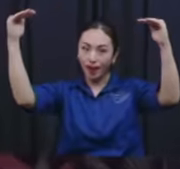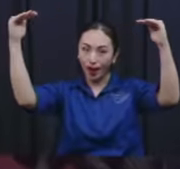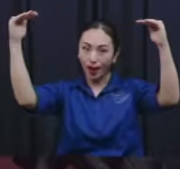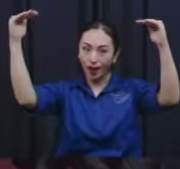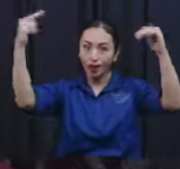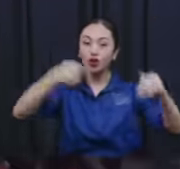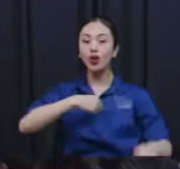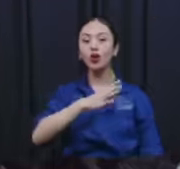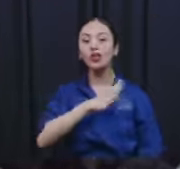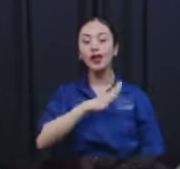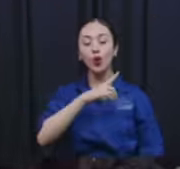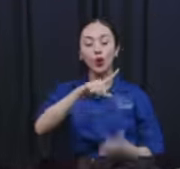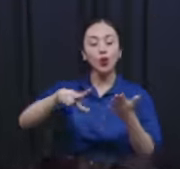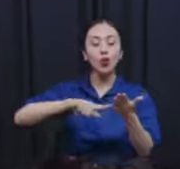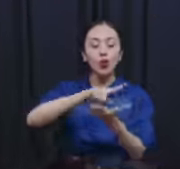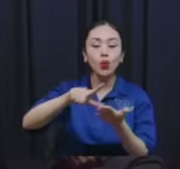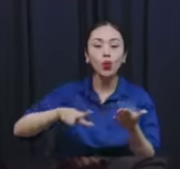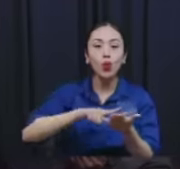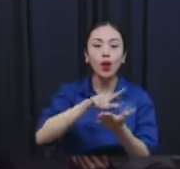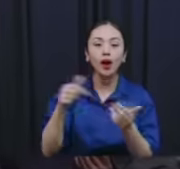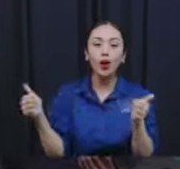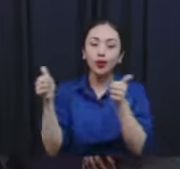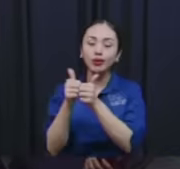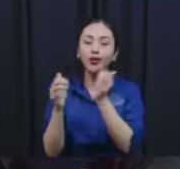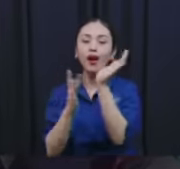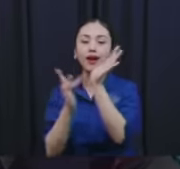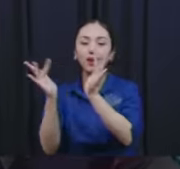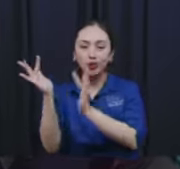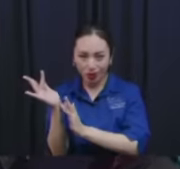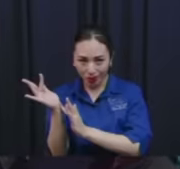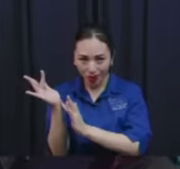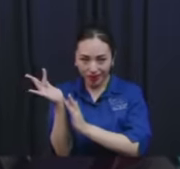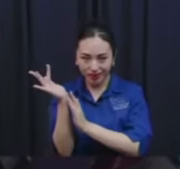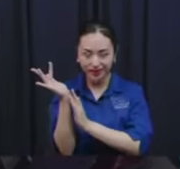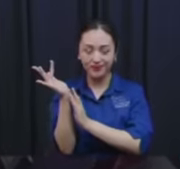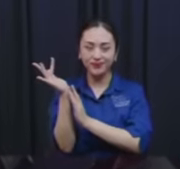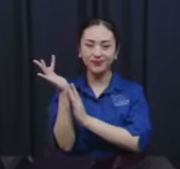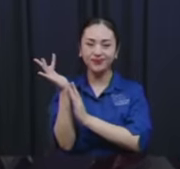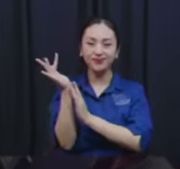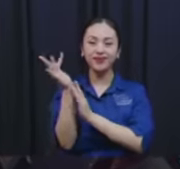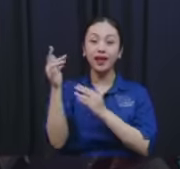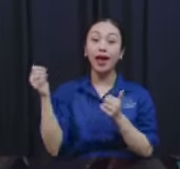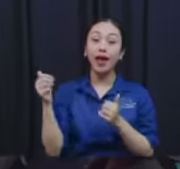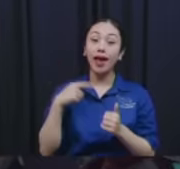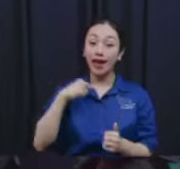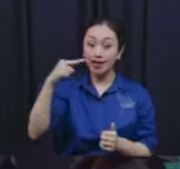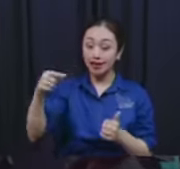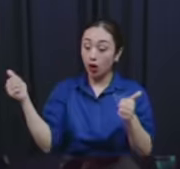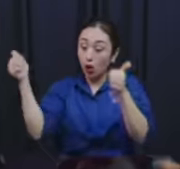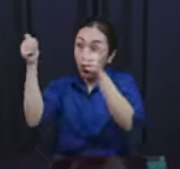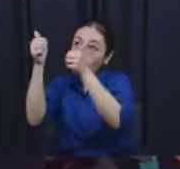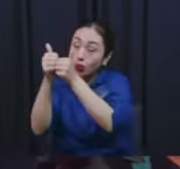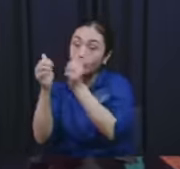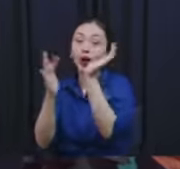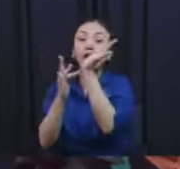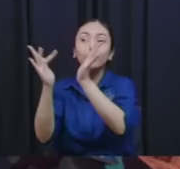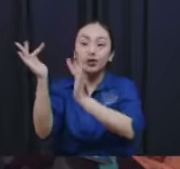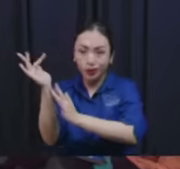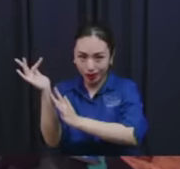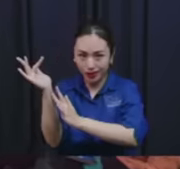para que donde él esté yo también esté ese es mi destino estar con él y estar metido en él ese es mi